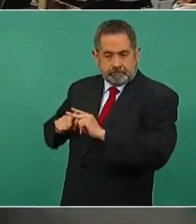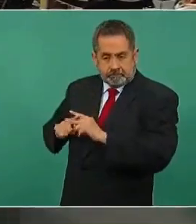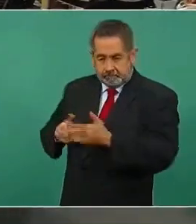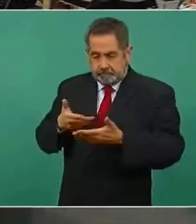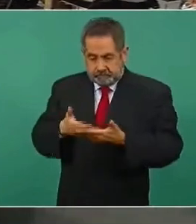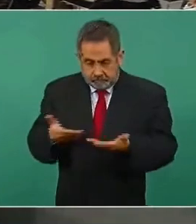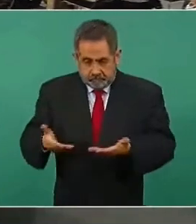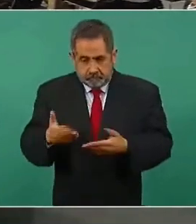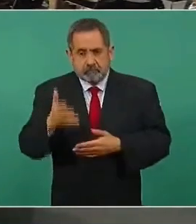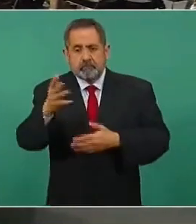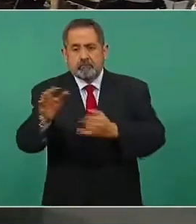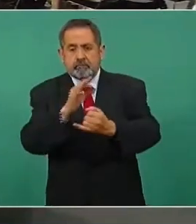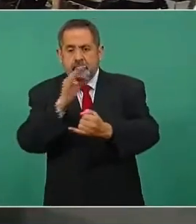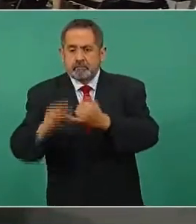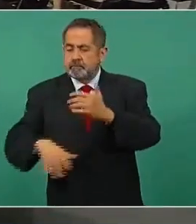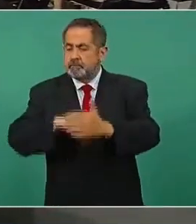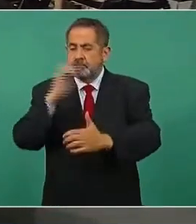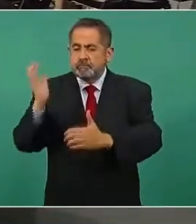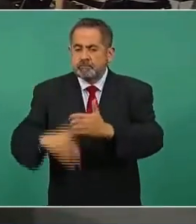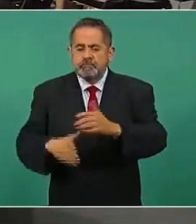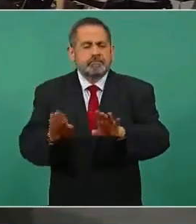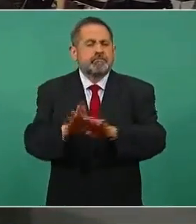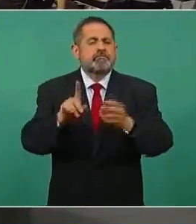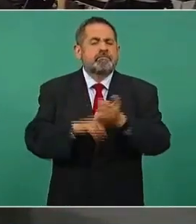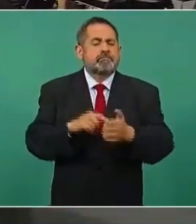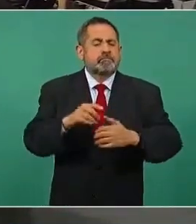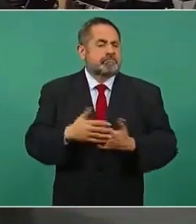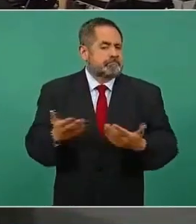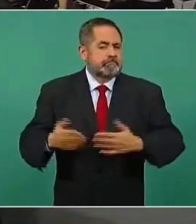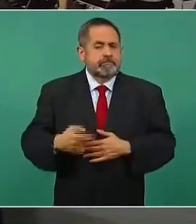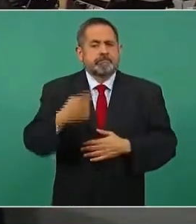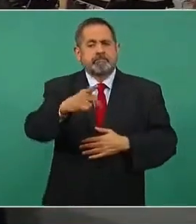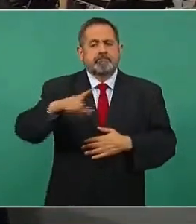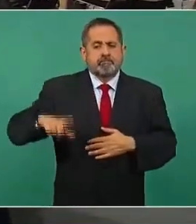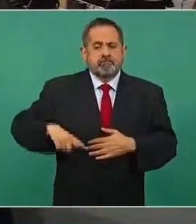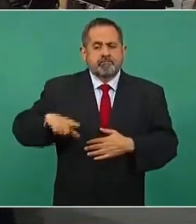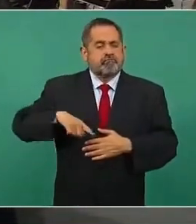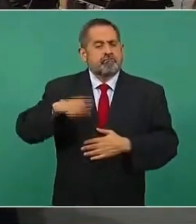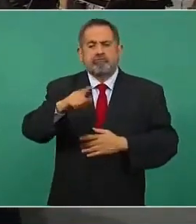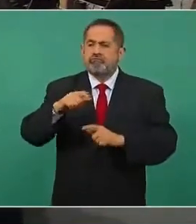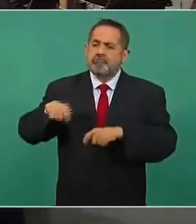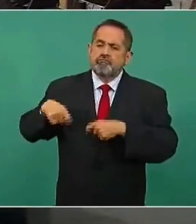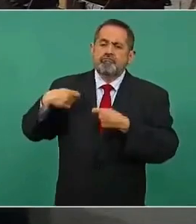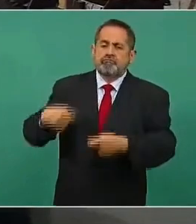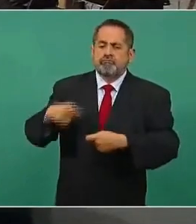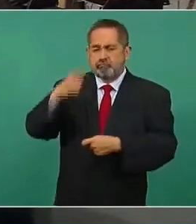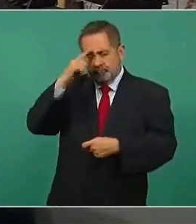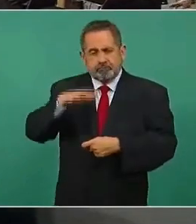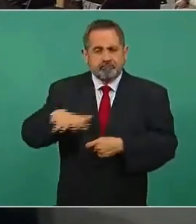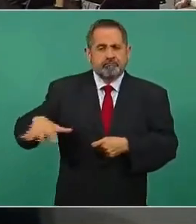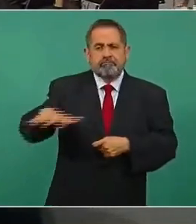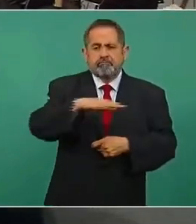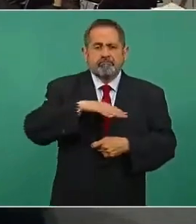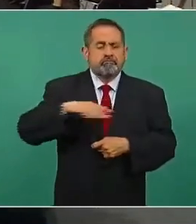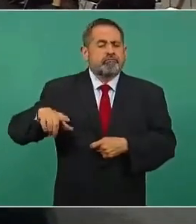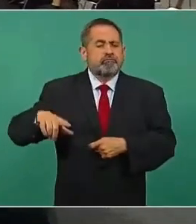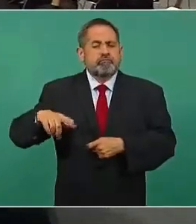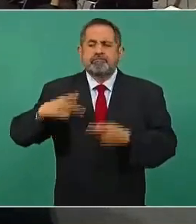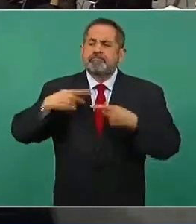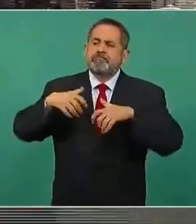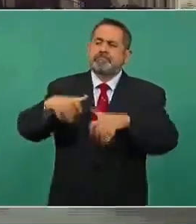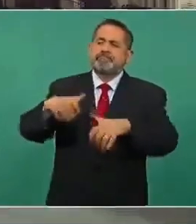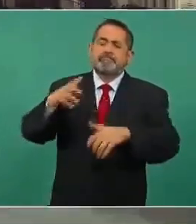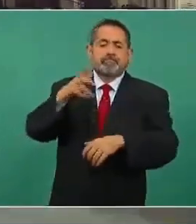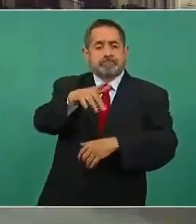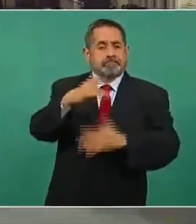sería el legado que usted dejaría de su gobierno a todas y todos los mexicanos en materia de energéticos,